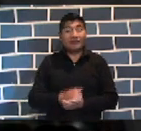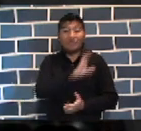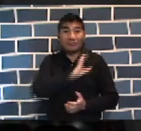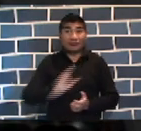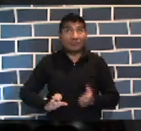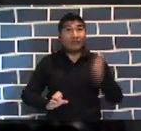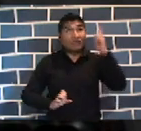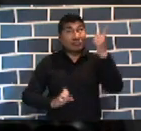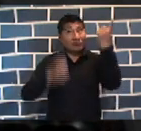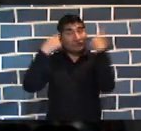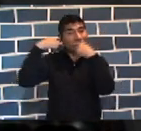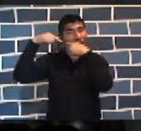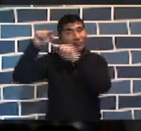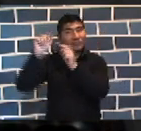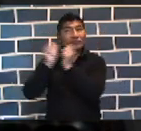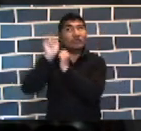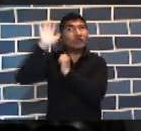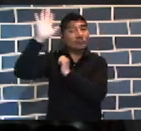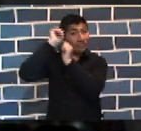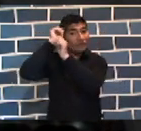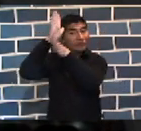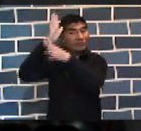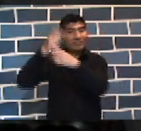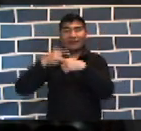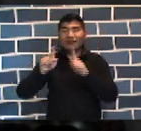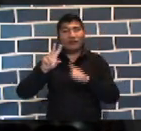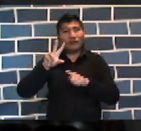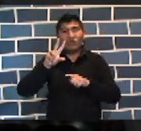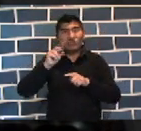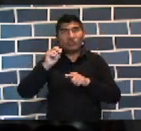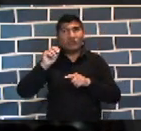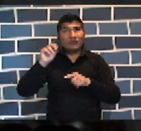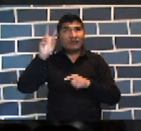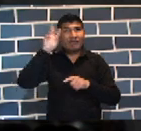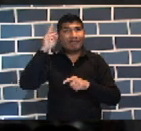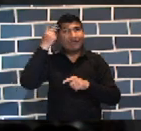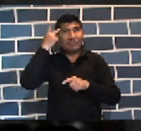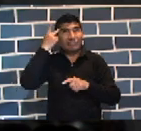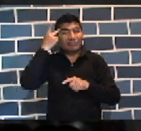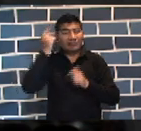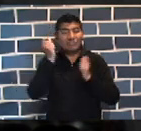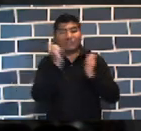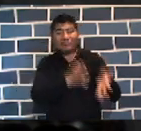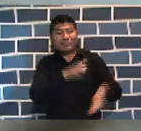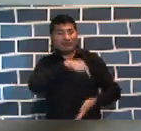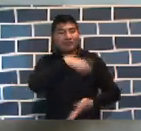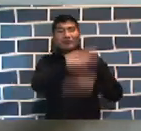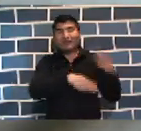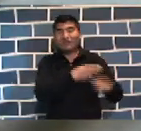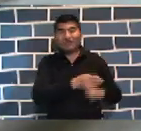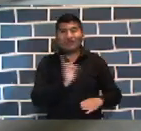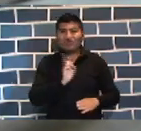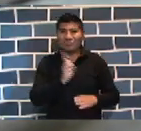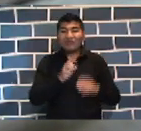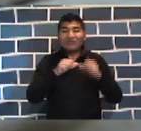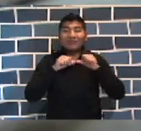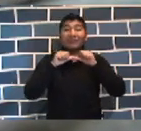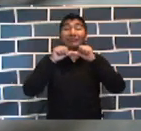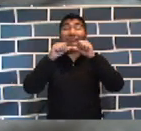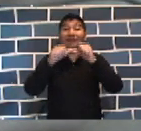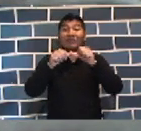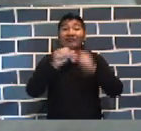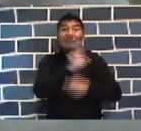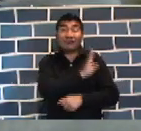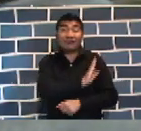Cristo retorna al Padre, pero no se desentiende de este mundo, sino que continúa su